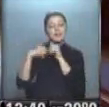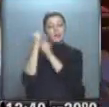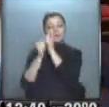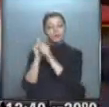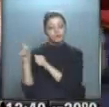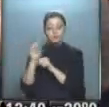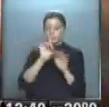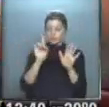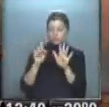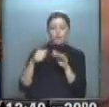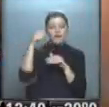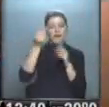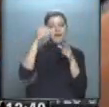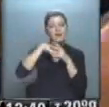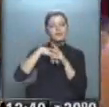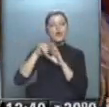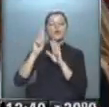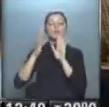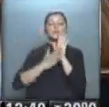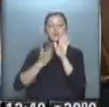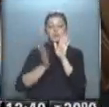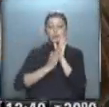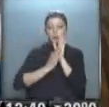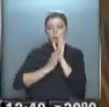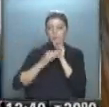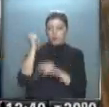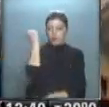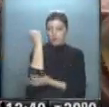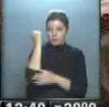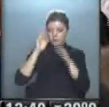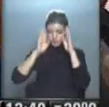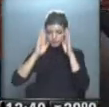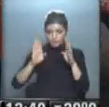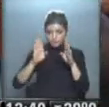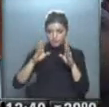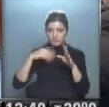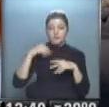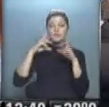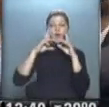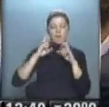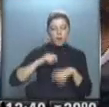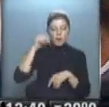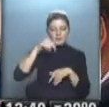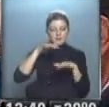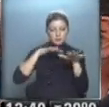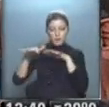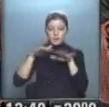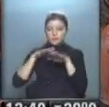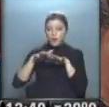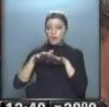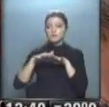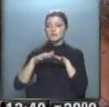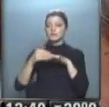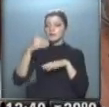una autorización para una concentración económica. Evalúan las condiciones en que se había desarrollado esta concentración y